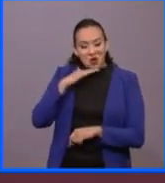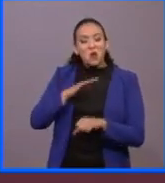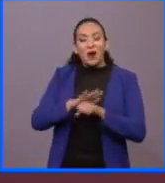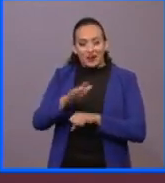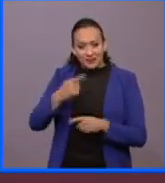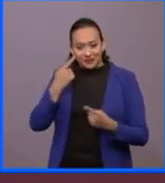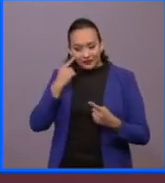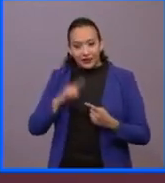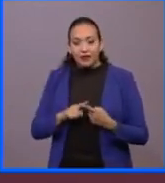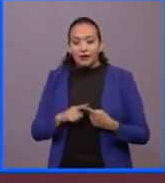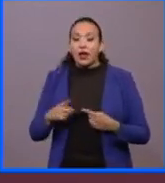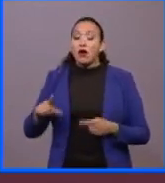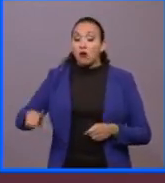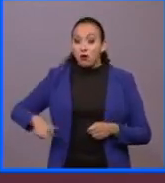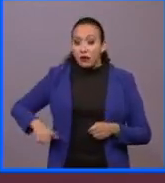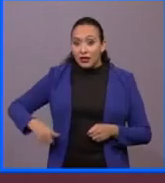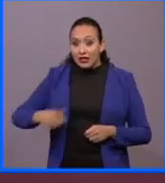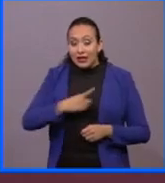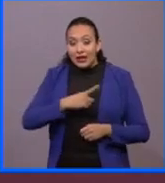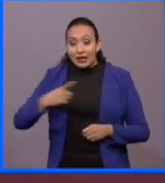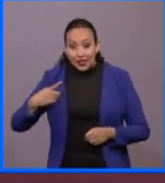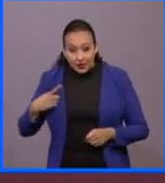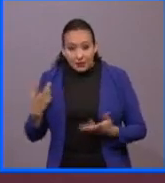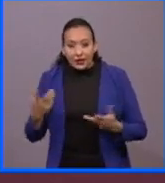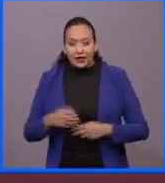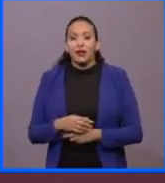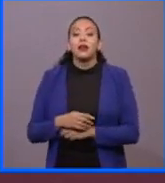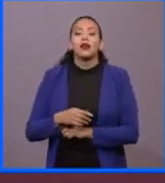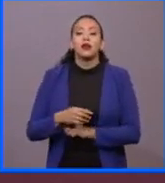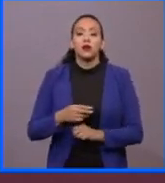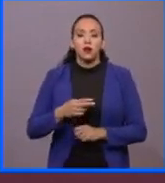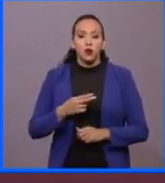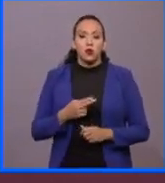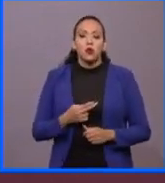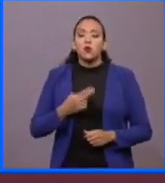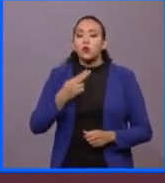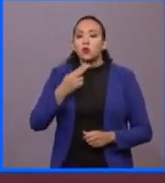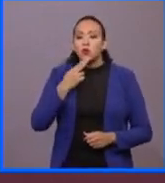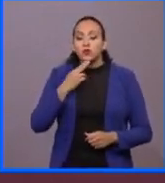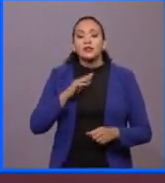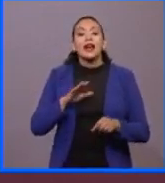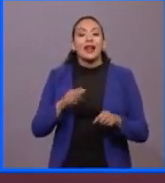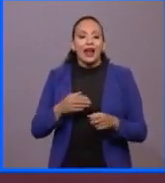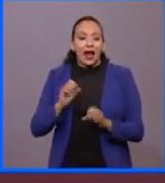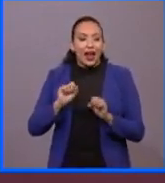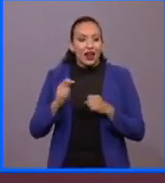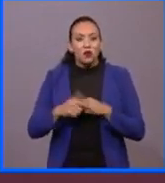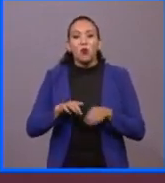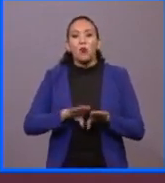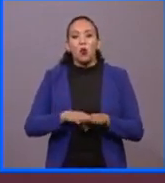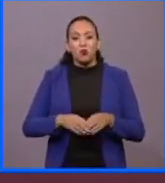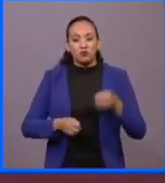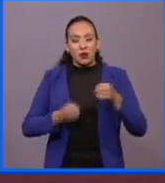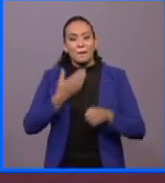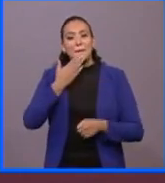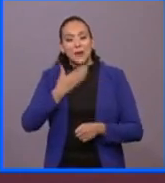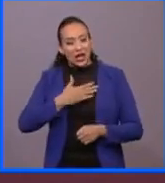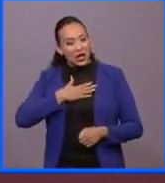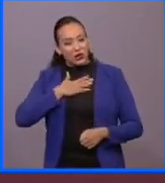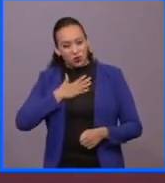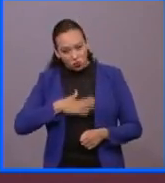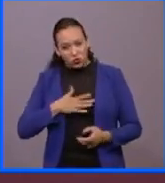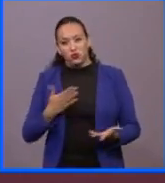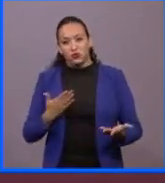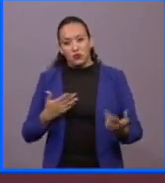gravar justamente, utilizando la palabra justo como algo justo, con el impuesto